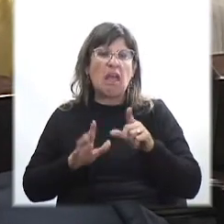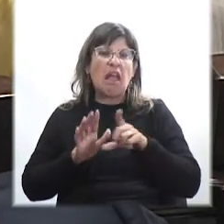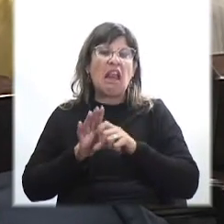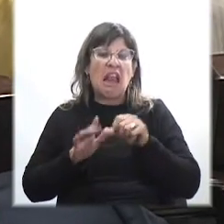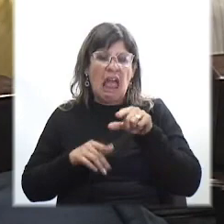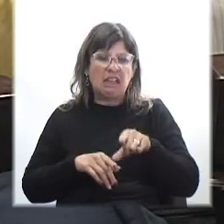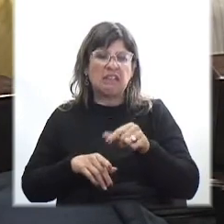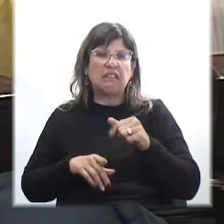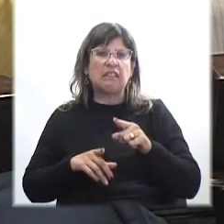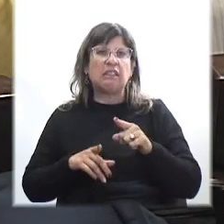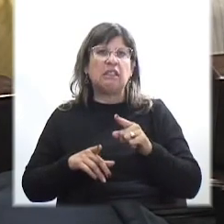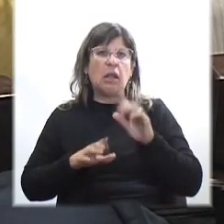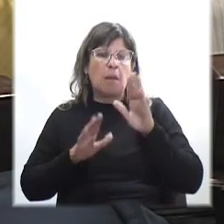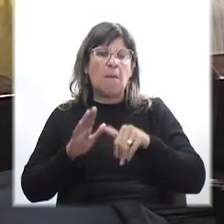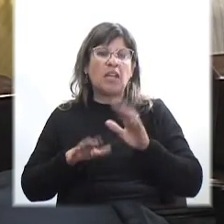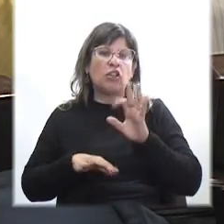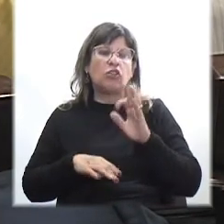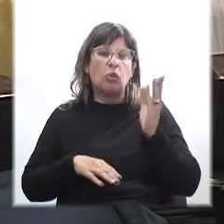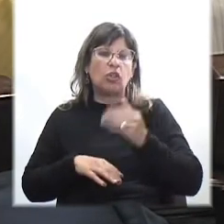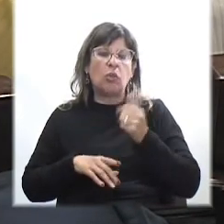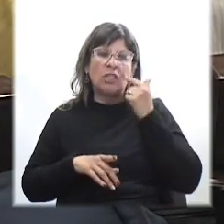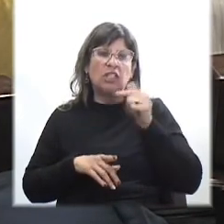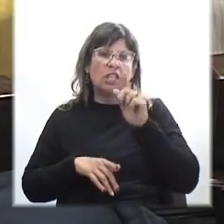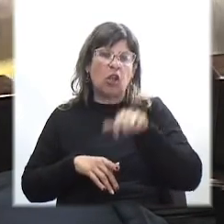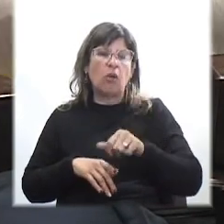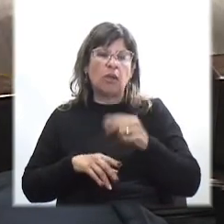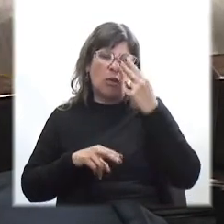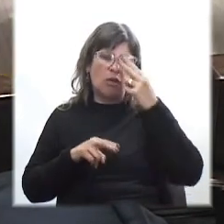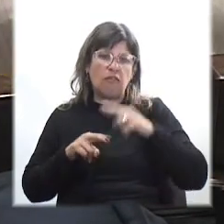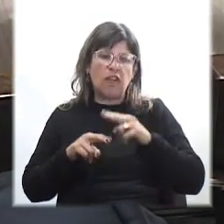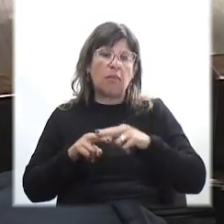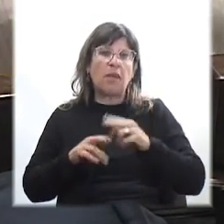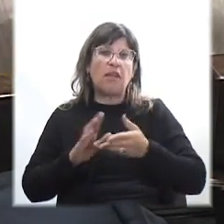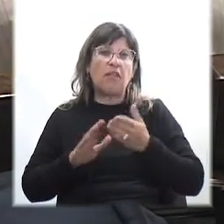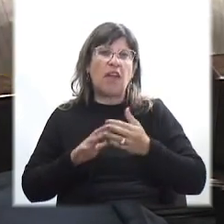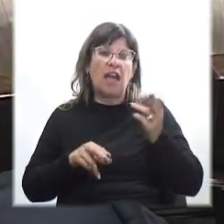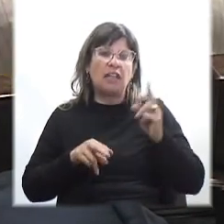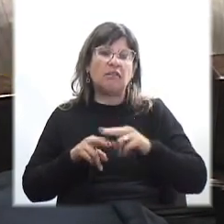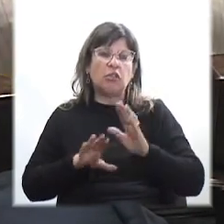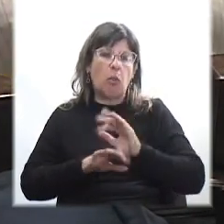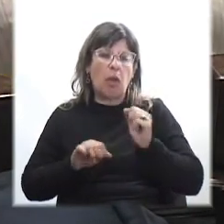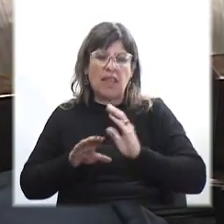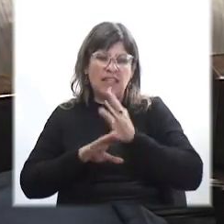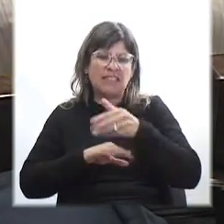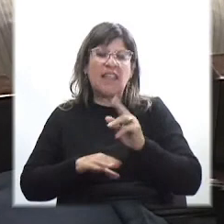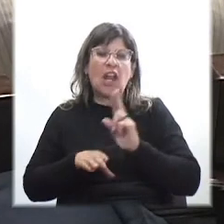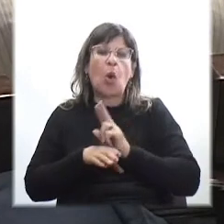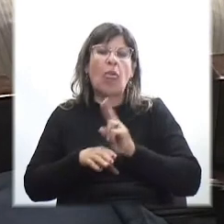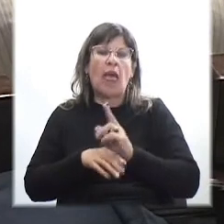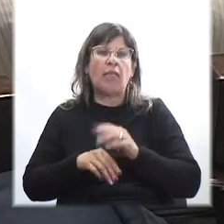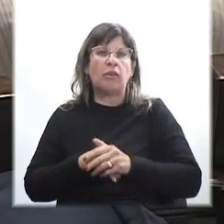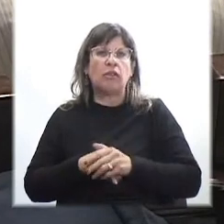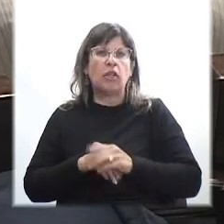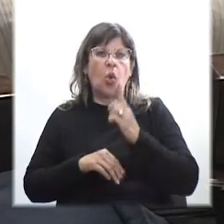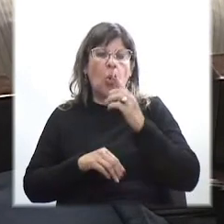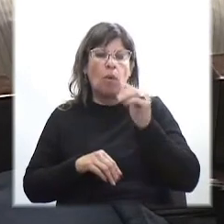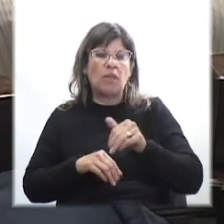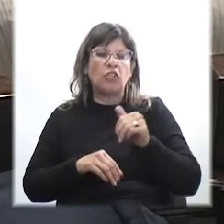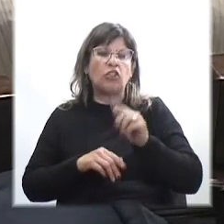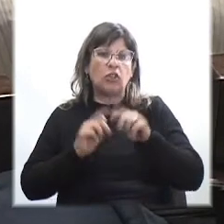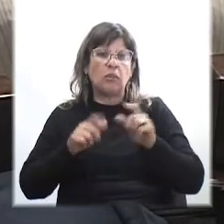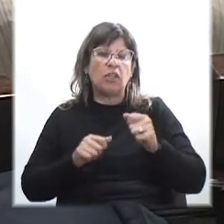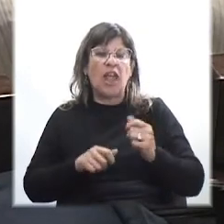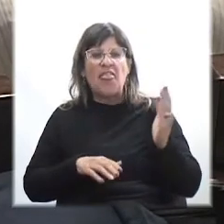de eutanasia donde menos del 50% de los pacientes con enfermedades terminales acceden a los cuidados paliativos? ¿En donde 1 millón de personas